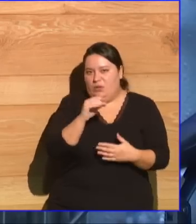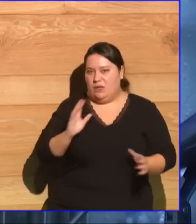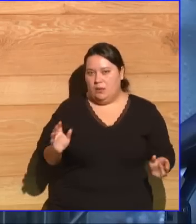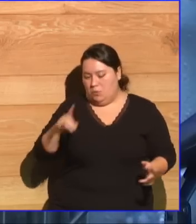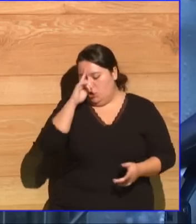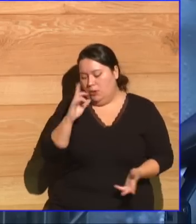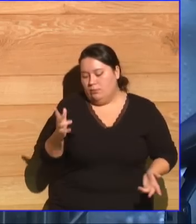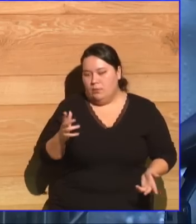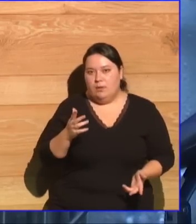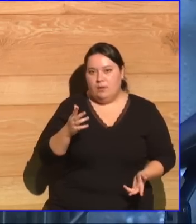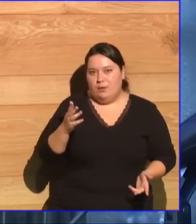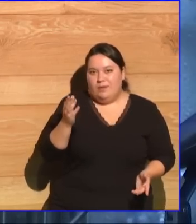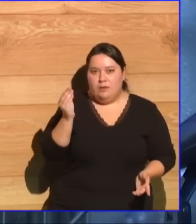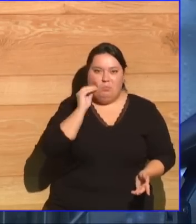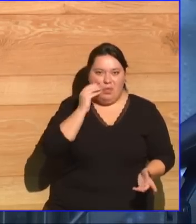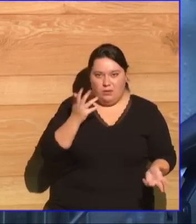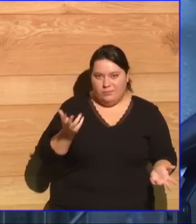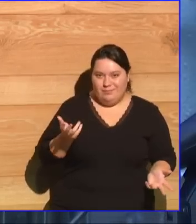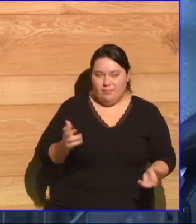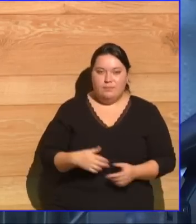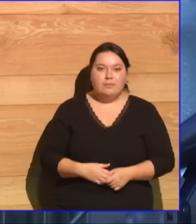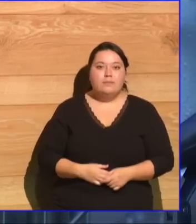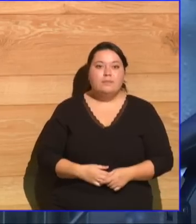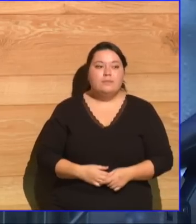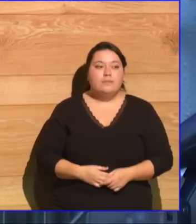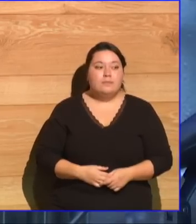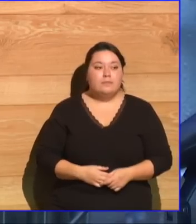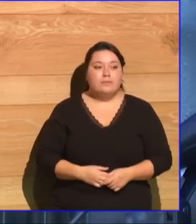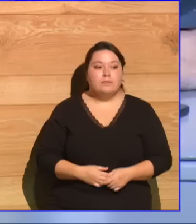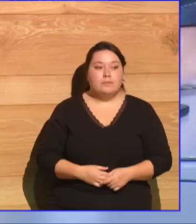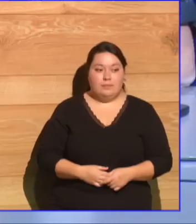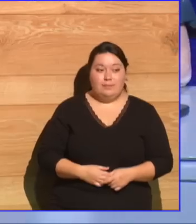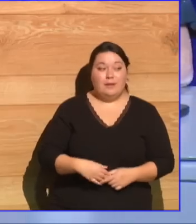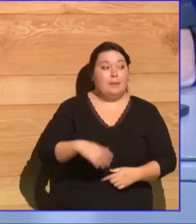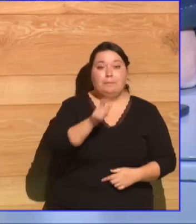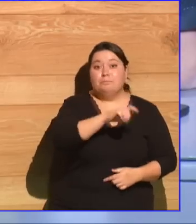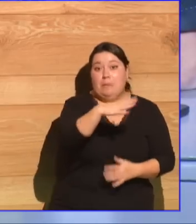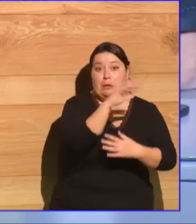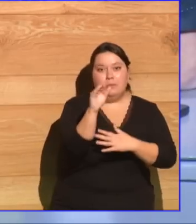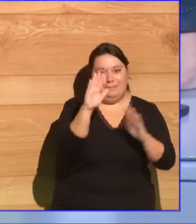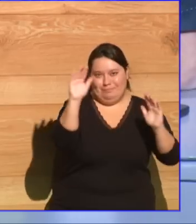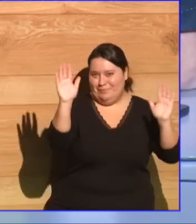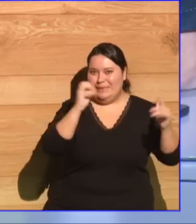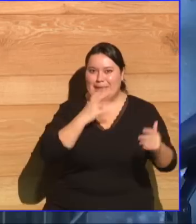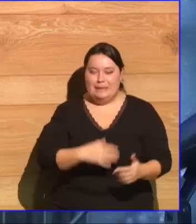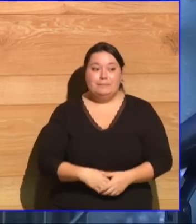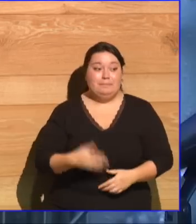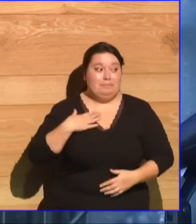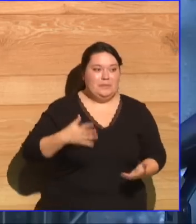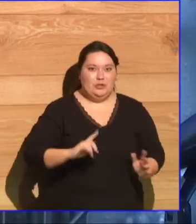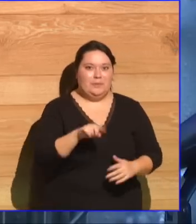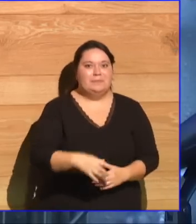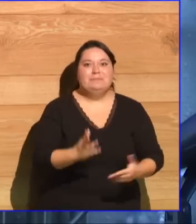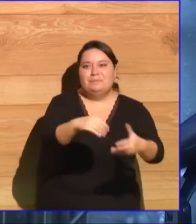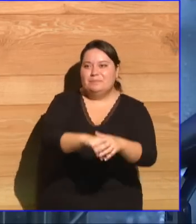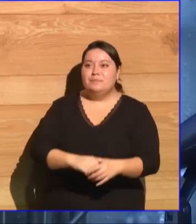es decir, imbécil. Y entonces la peli, Saludo a todos los adolescentes. entre ellos mis hijos, y no